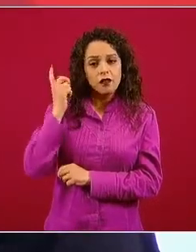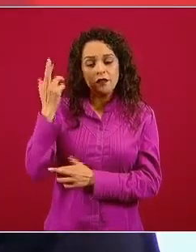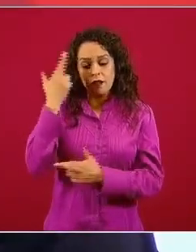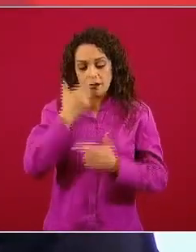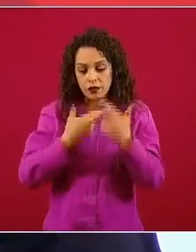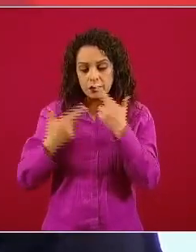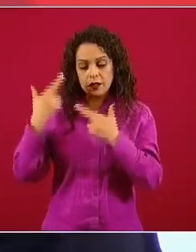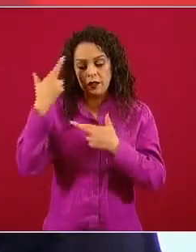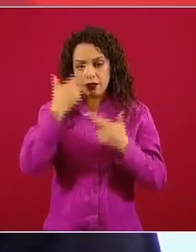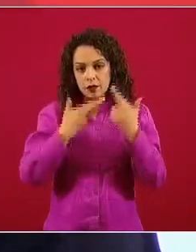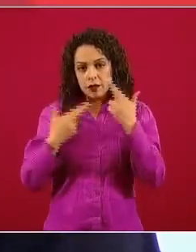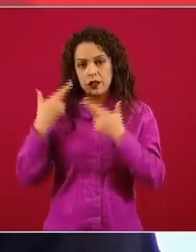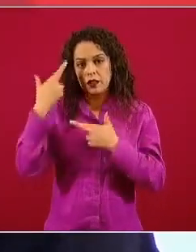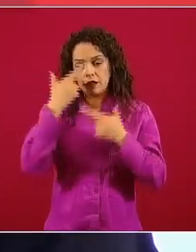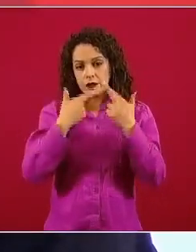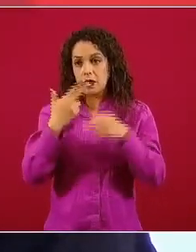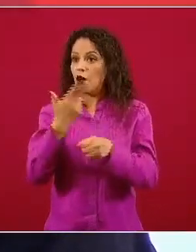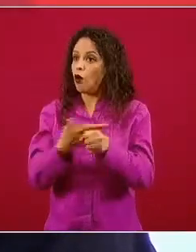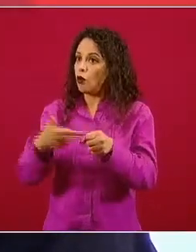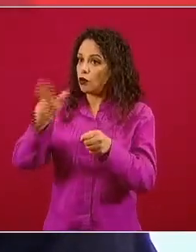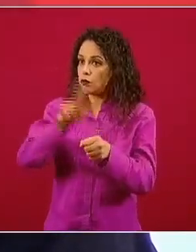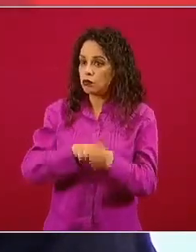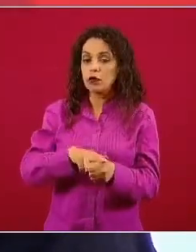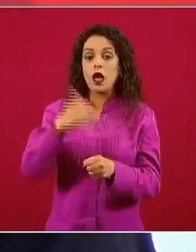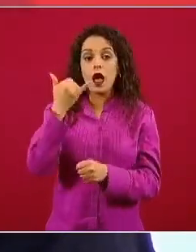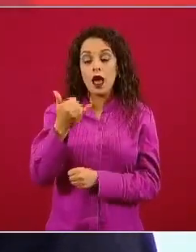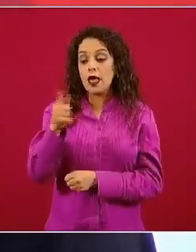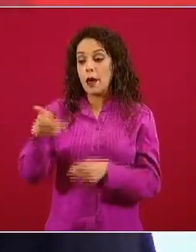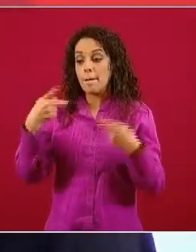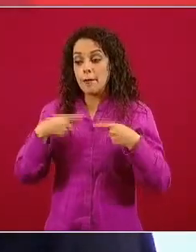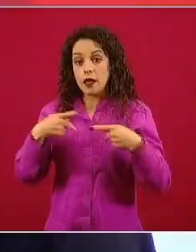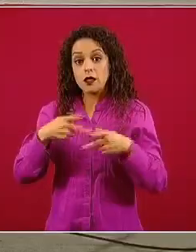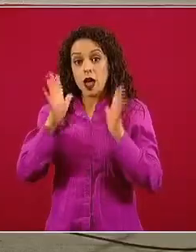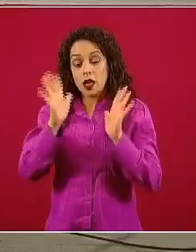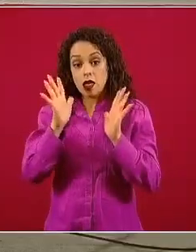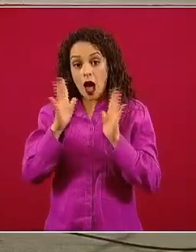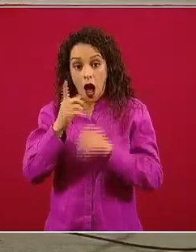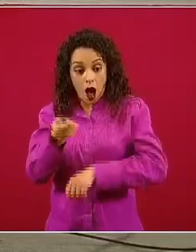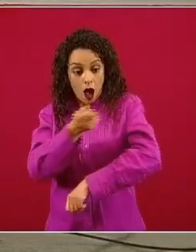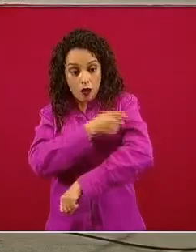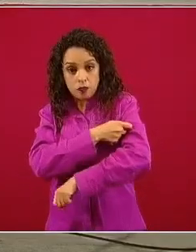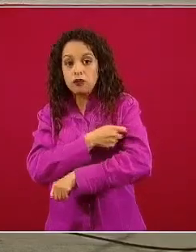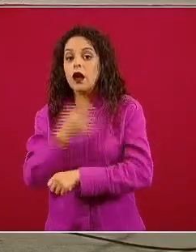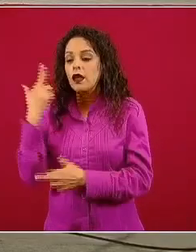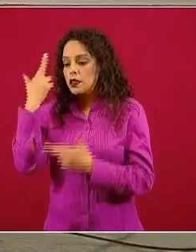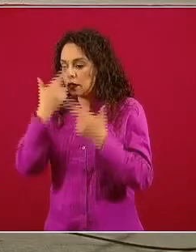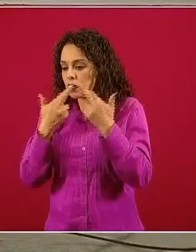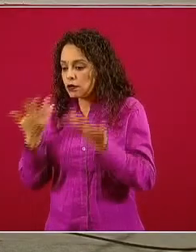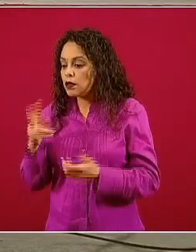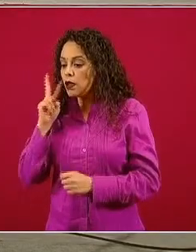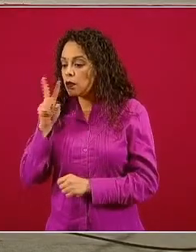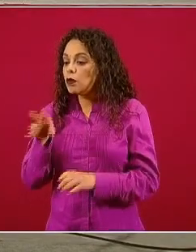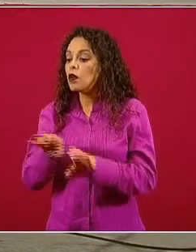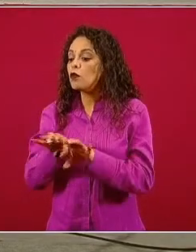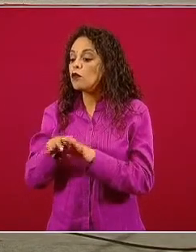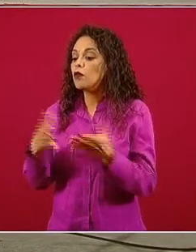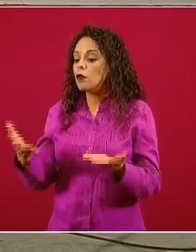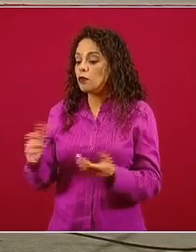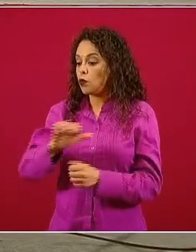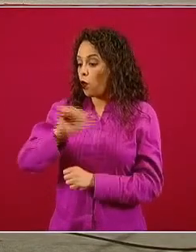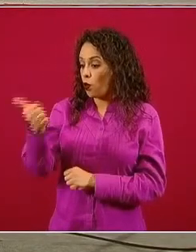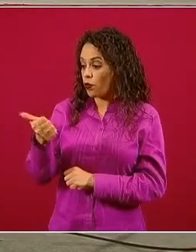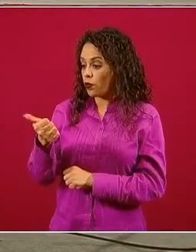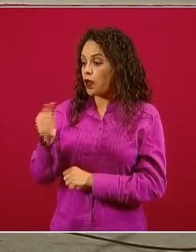apliquen, en la población que reciba esta vacuna, van a estar también monitoreando, como lo hacen con todas las demás vacunas. No es